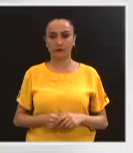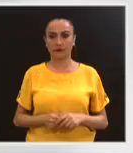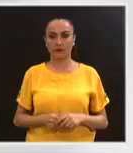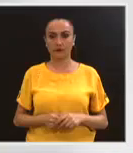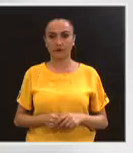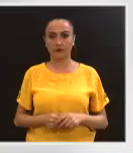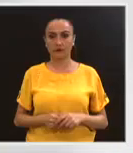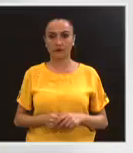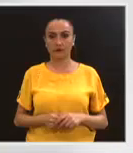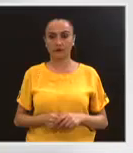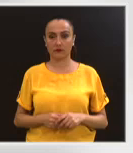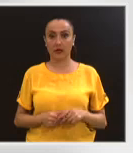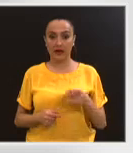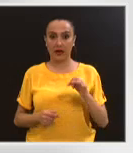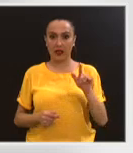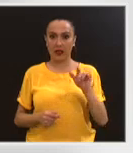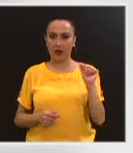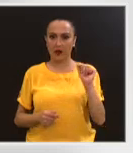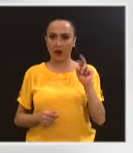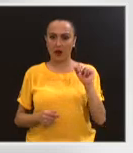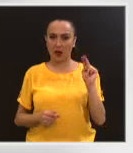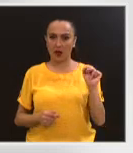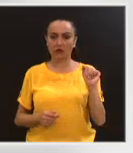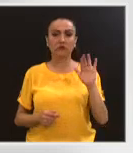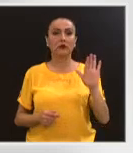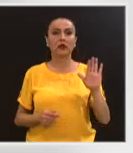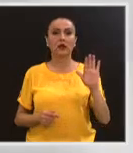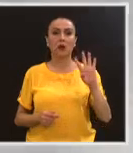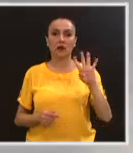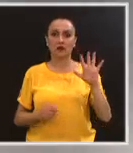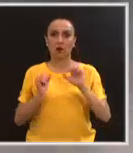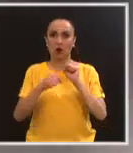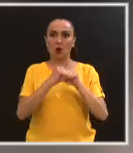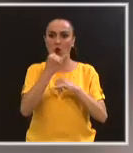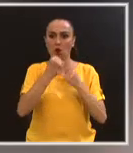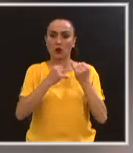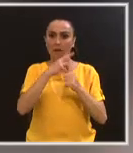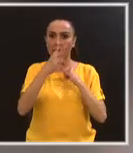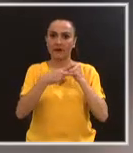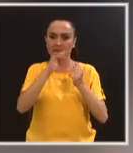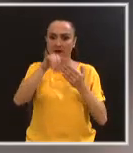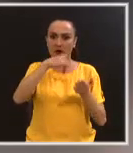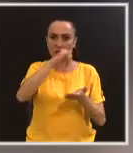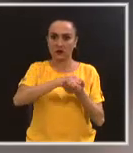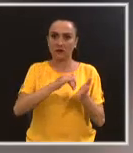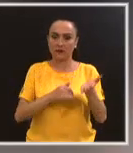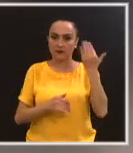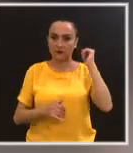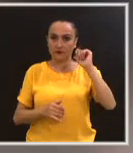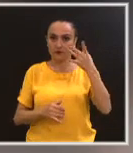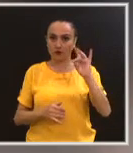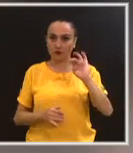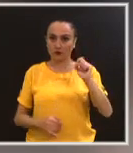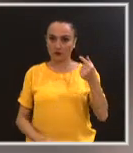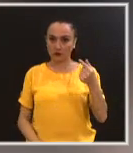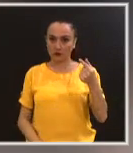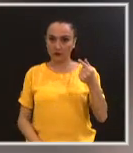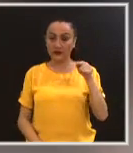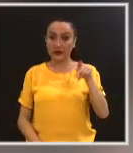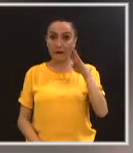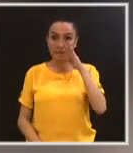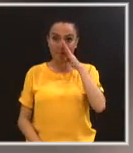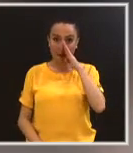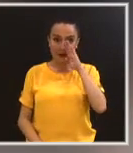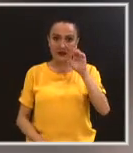desaparecidas gret Adriana Flores García de 45 años fue vista la última vez en San José exactamente el pasado 18 de agosto esta madre